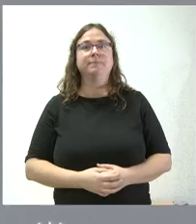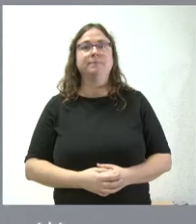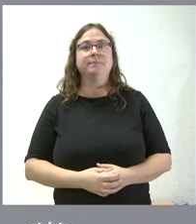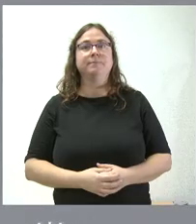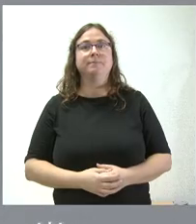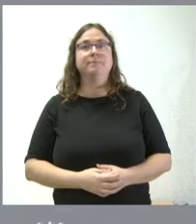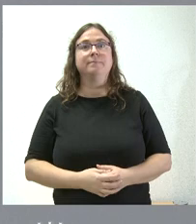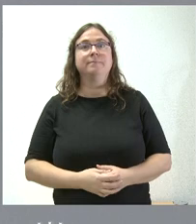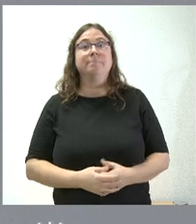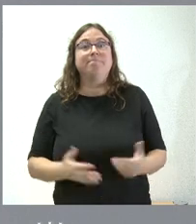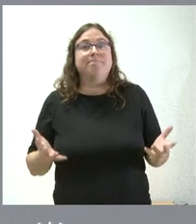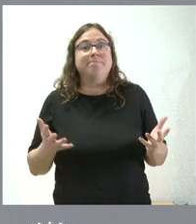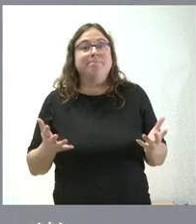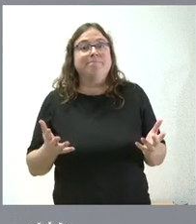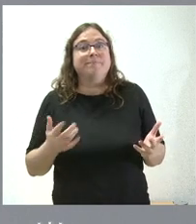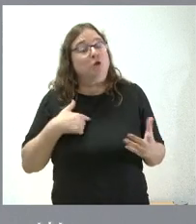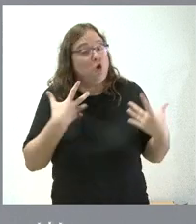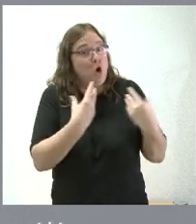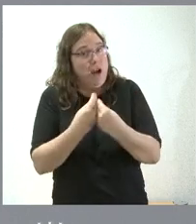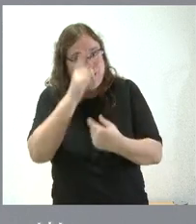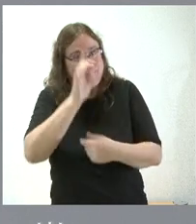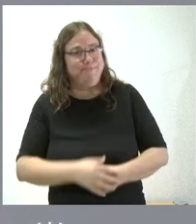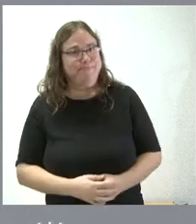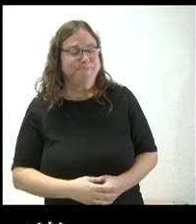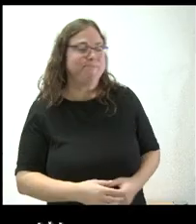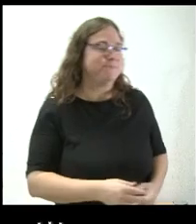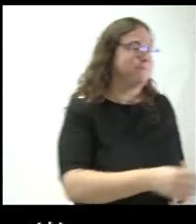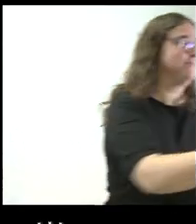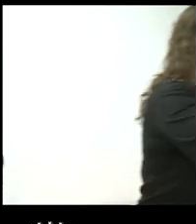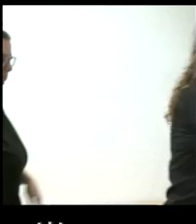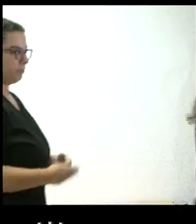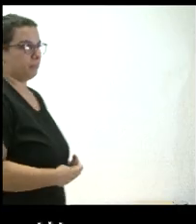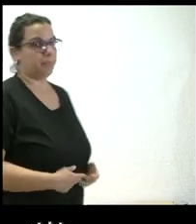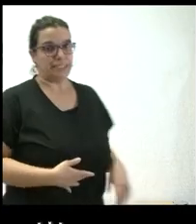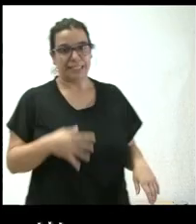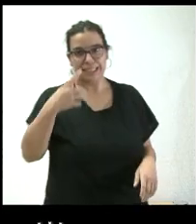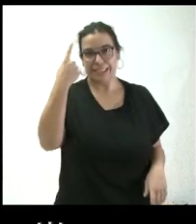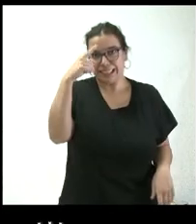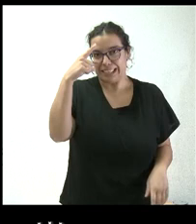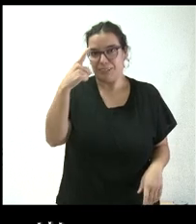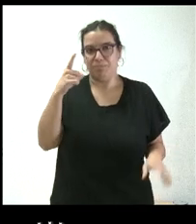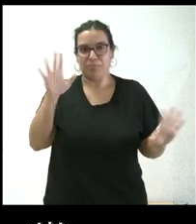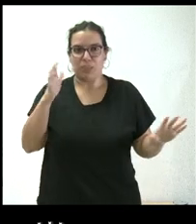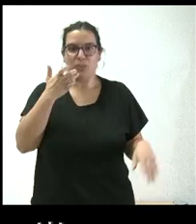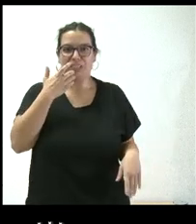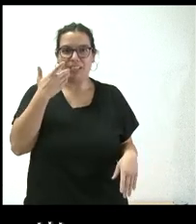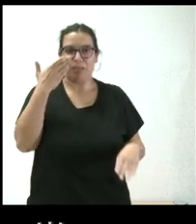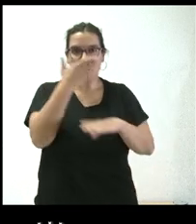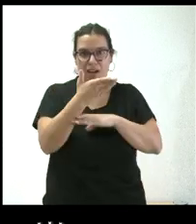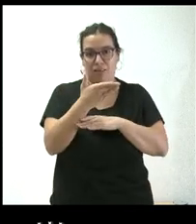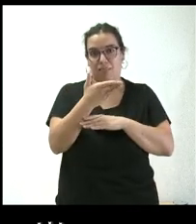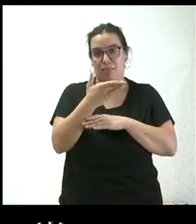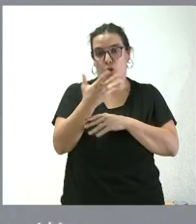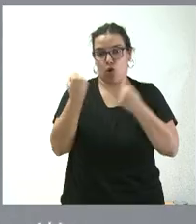no es que yo no le Acompañé Como le digo ya ya ya pero que si fuese así habría utilizado medios de la junta de Castilla y León